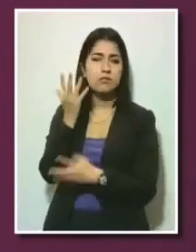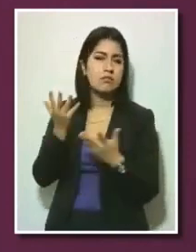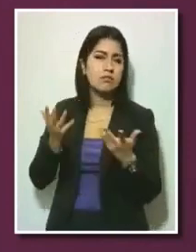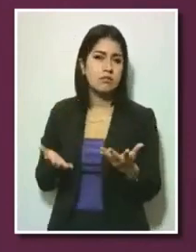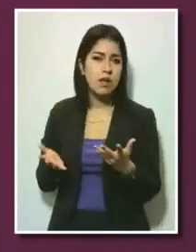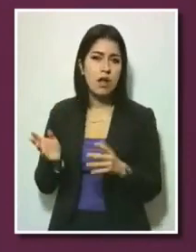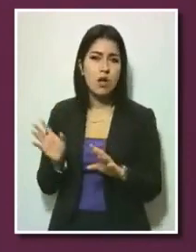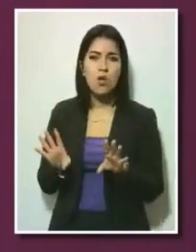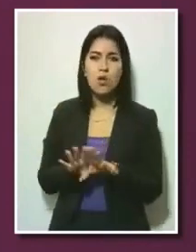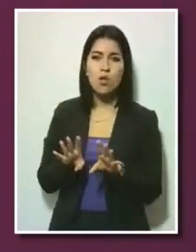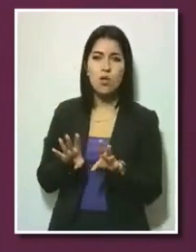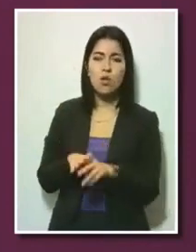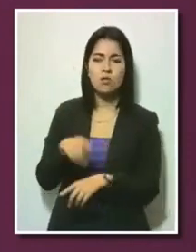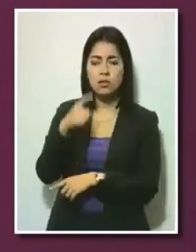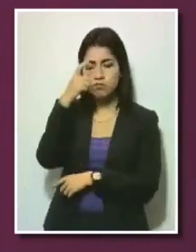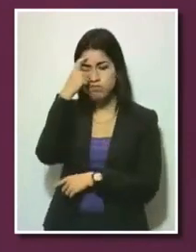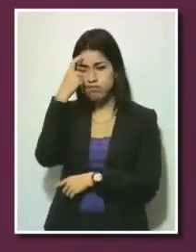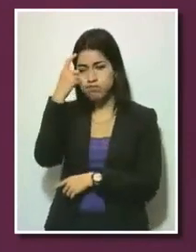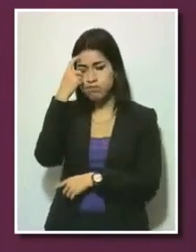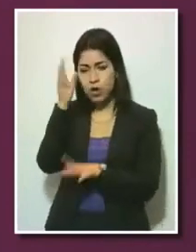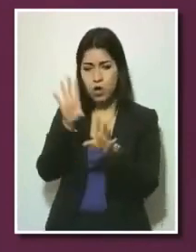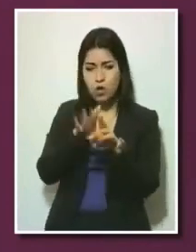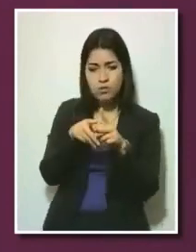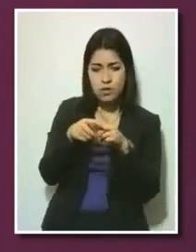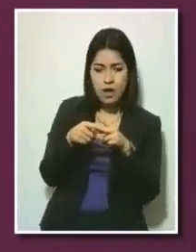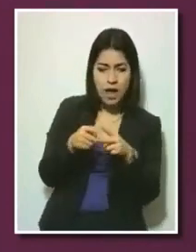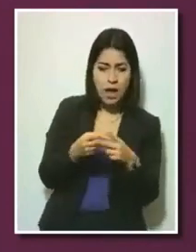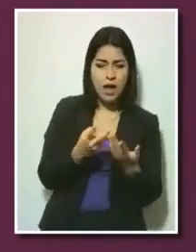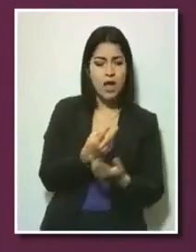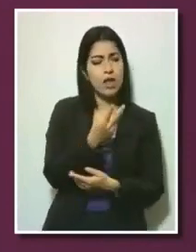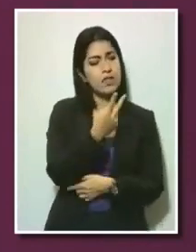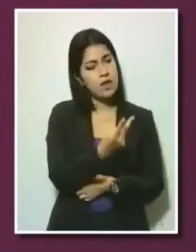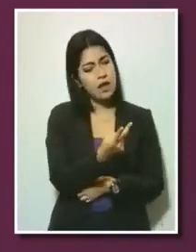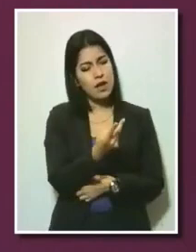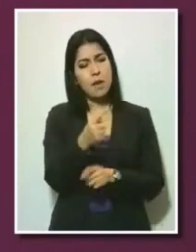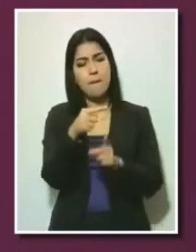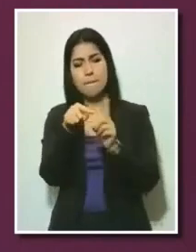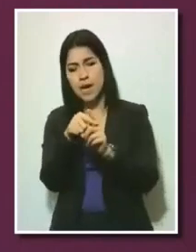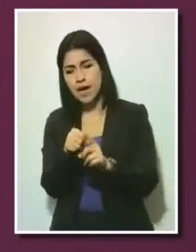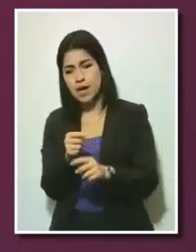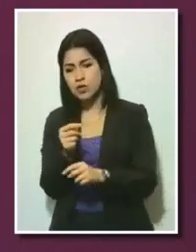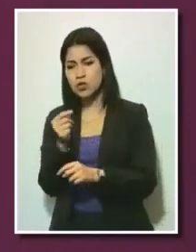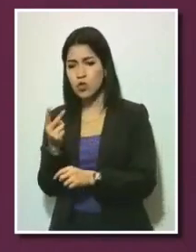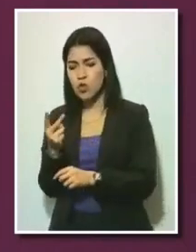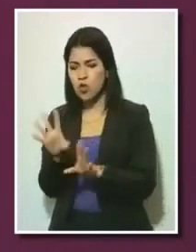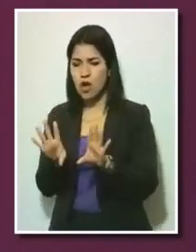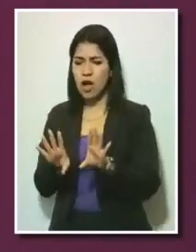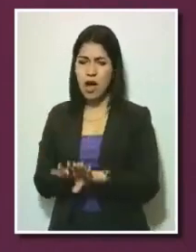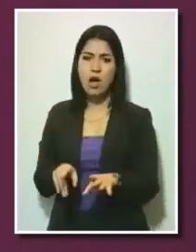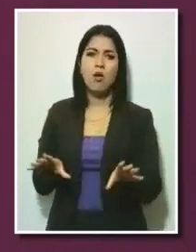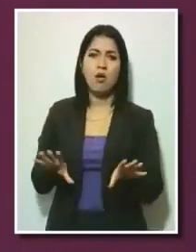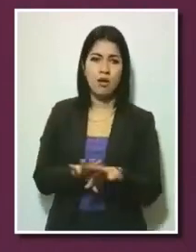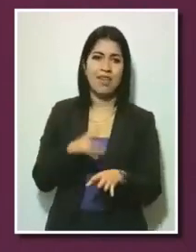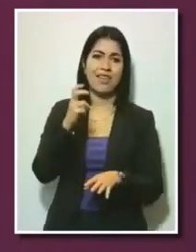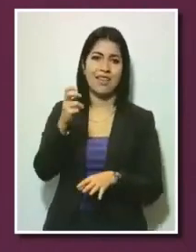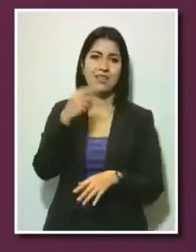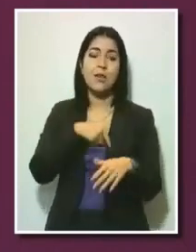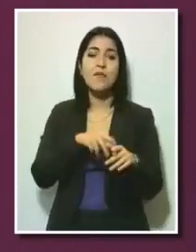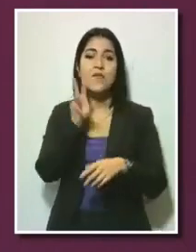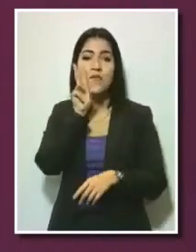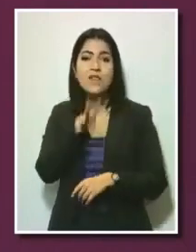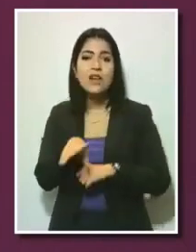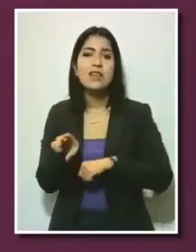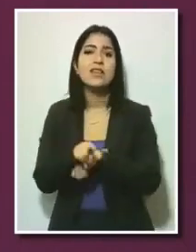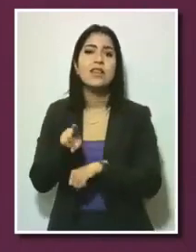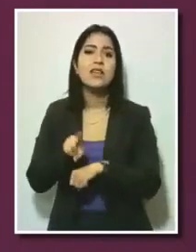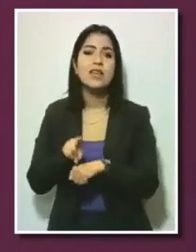el cálculo matemático. Y el cálculo matemático, las medidas, las unidades de medida y todo lo que se ve en matemáticas